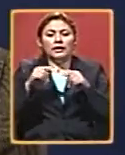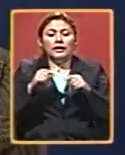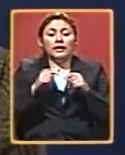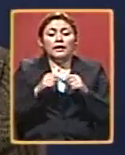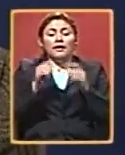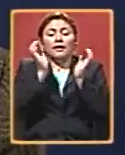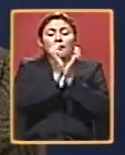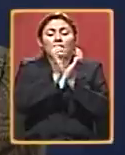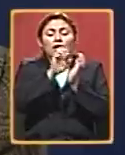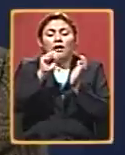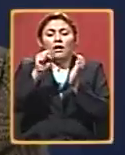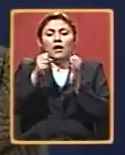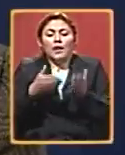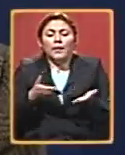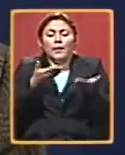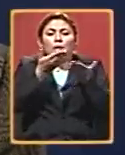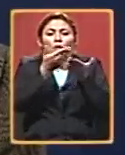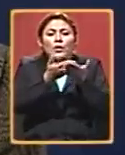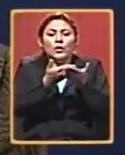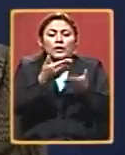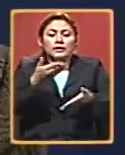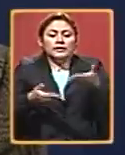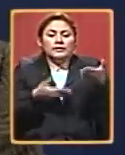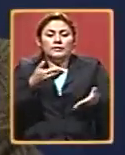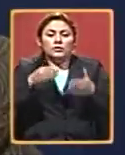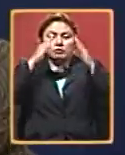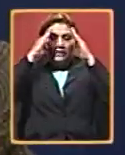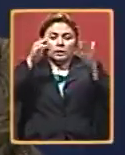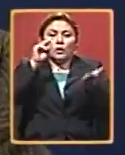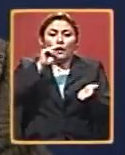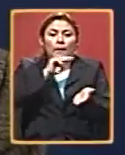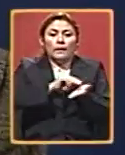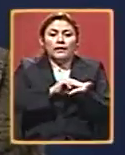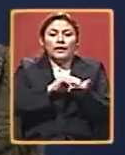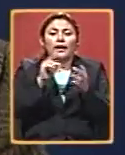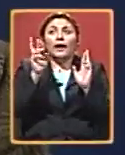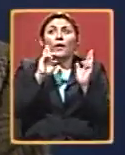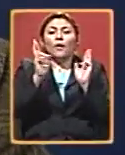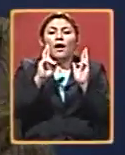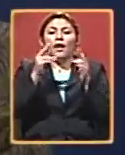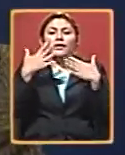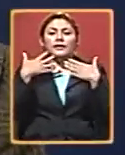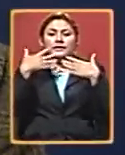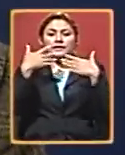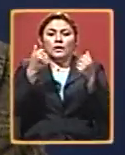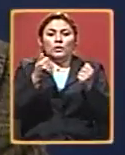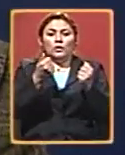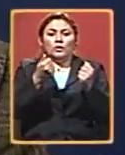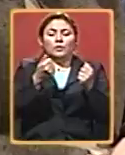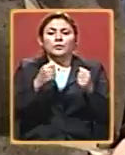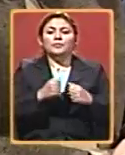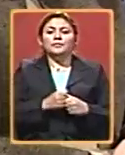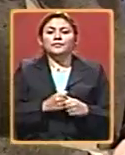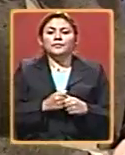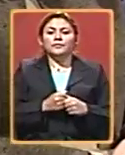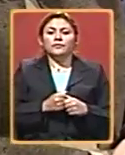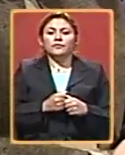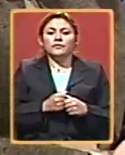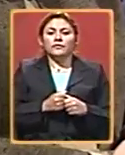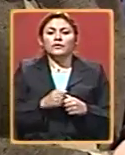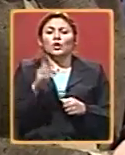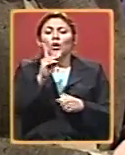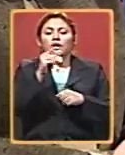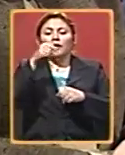de servicios de atención médica y ojalá de salud, ¿verdad? En el